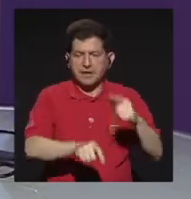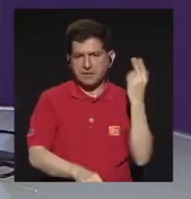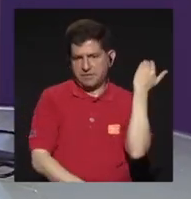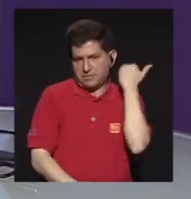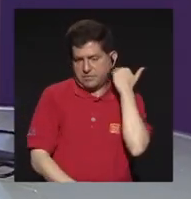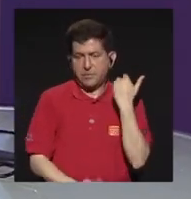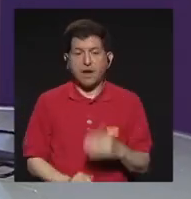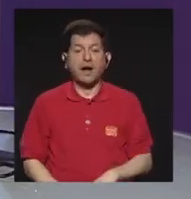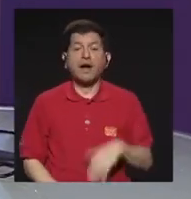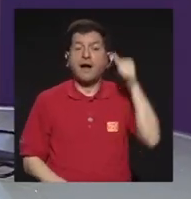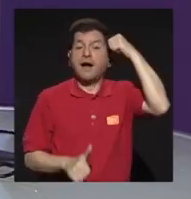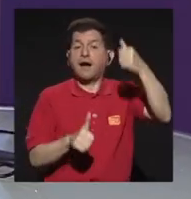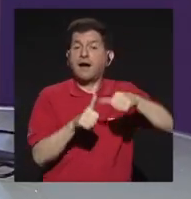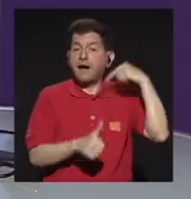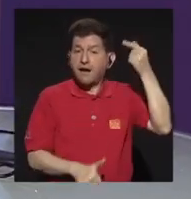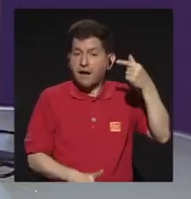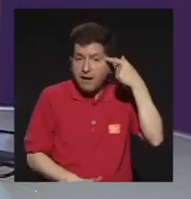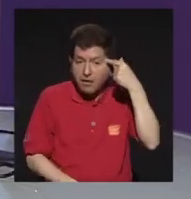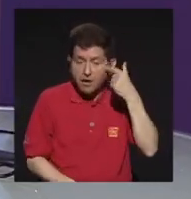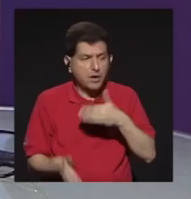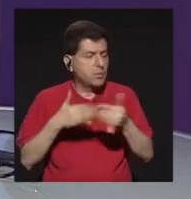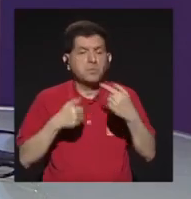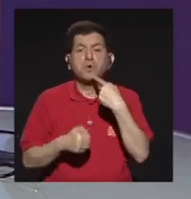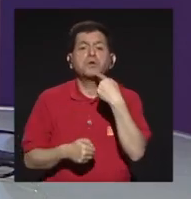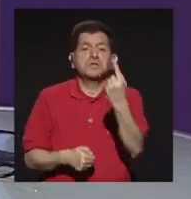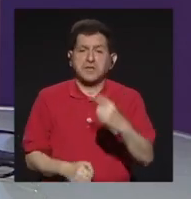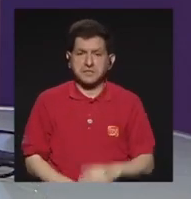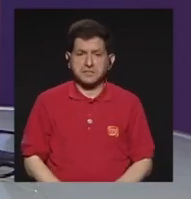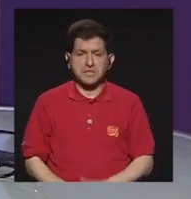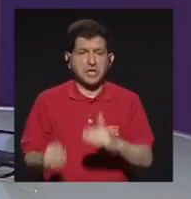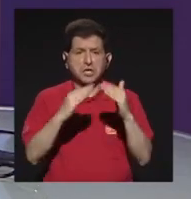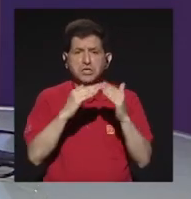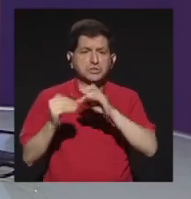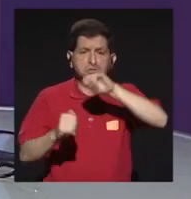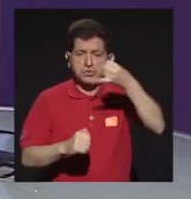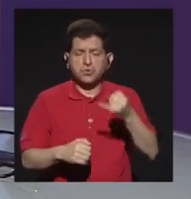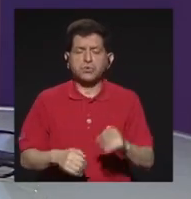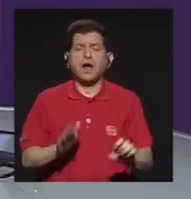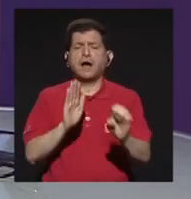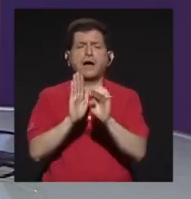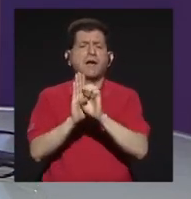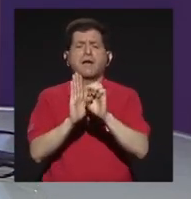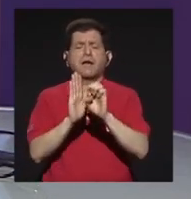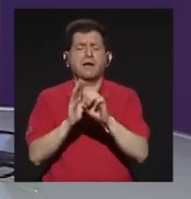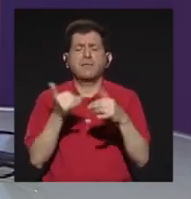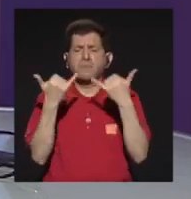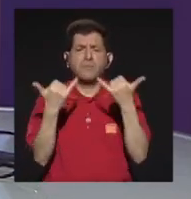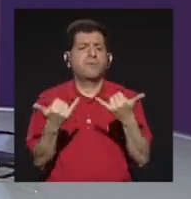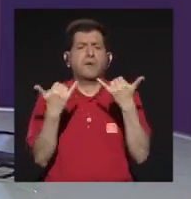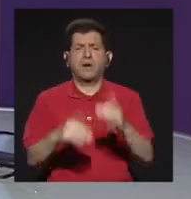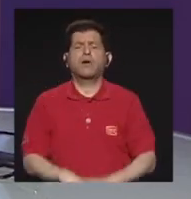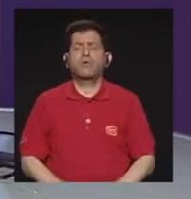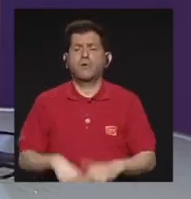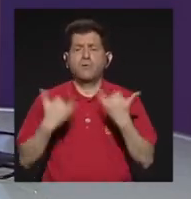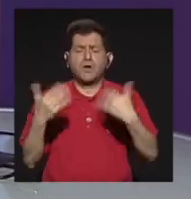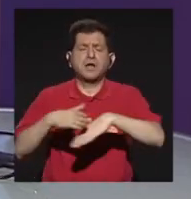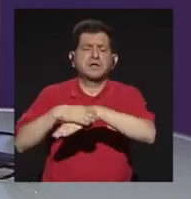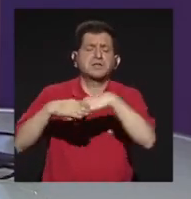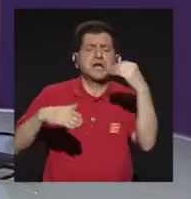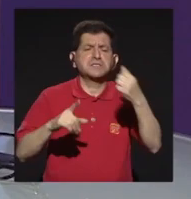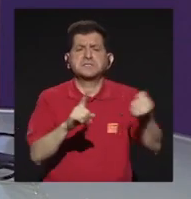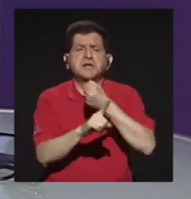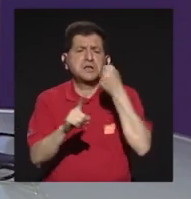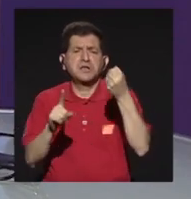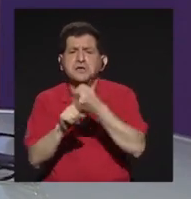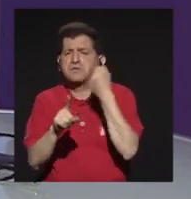recuerdan al estado que aunque él diga que ciudad juárez es un ejemplo que ha salido de las grandes